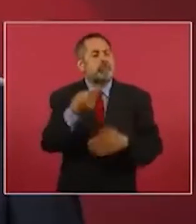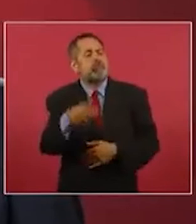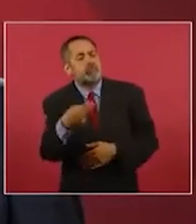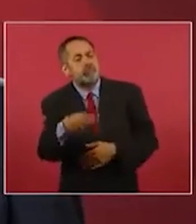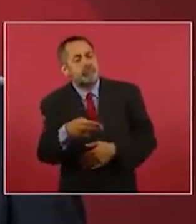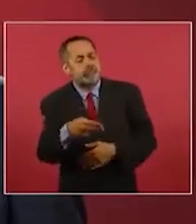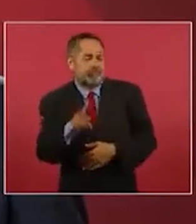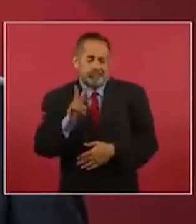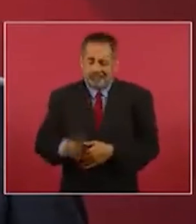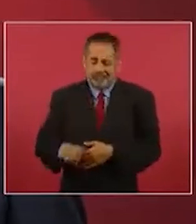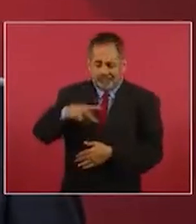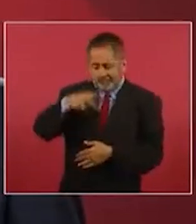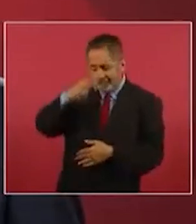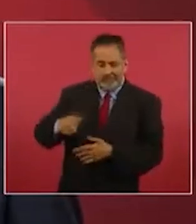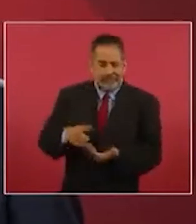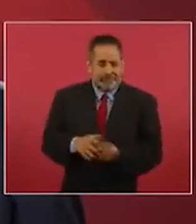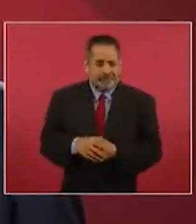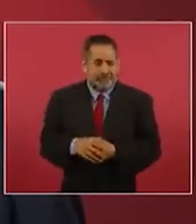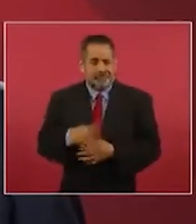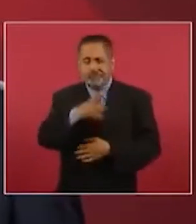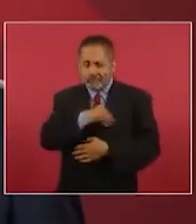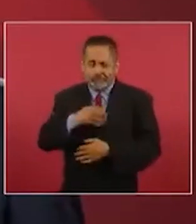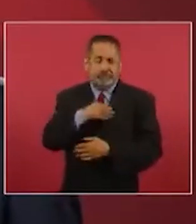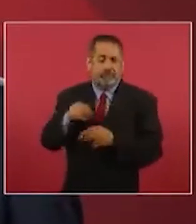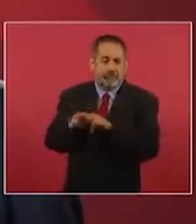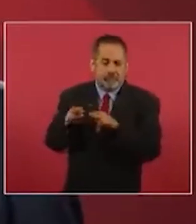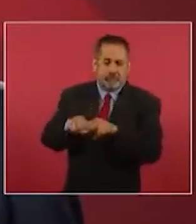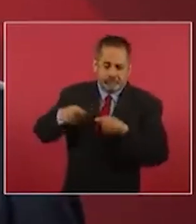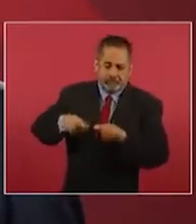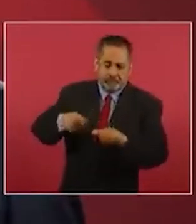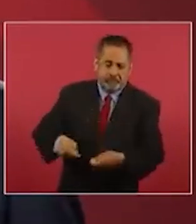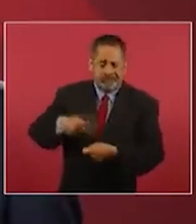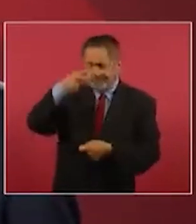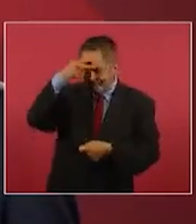Son hijos, nietos mexicanos.